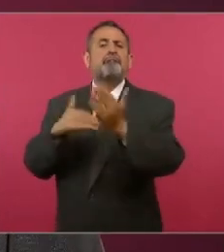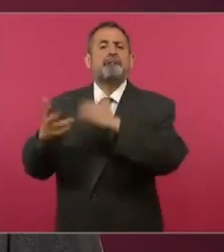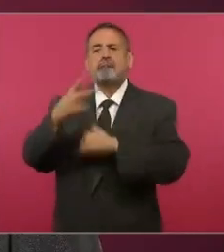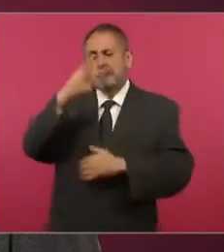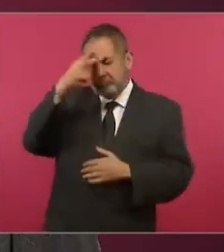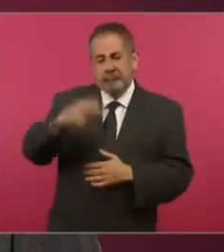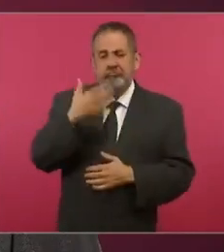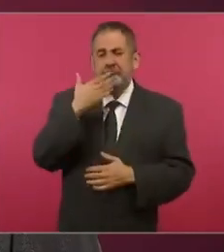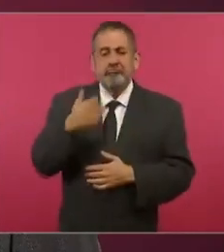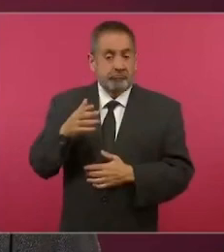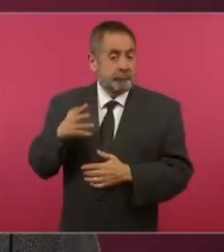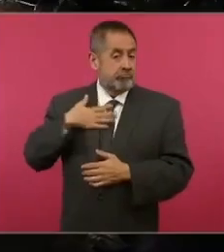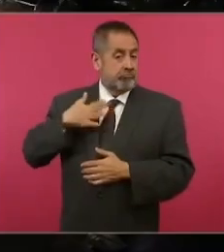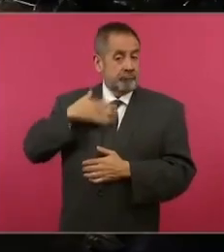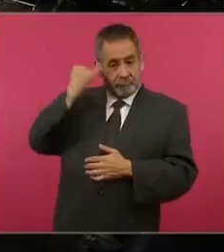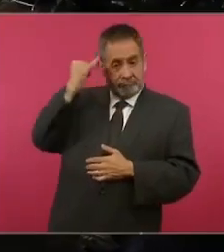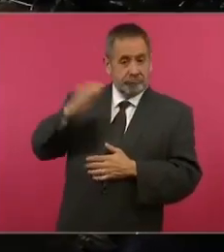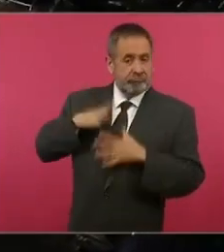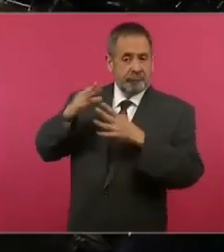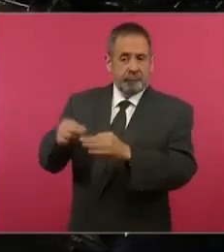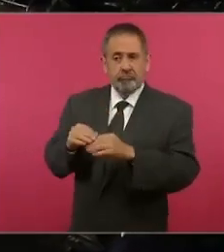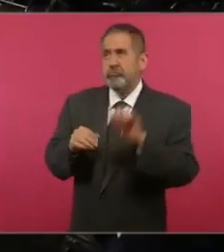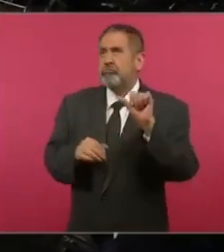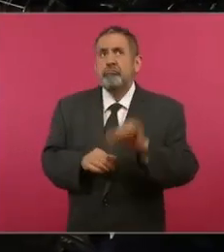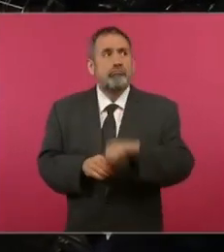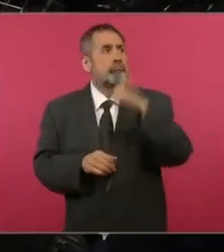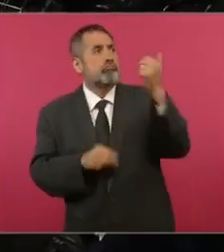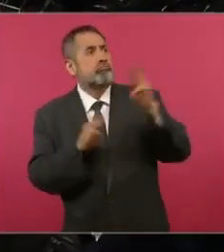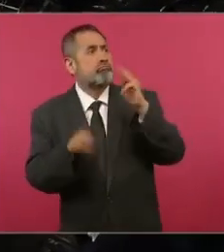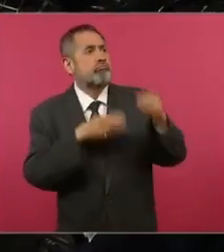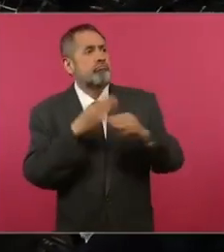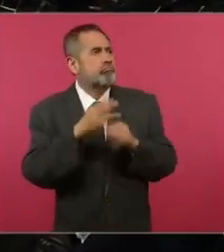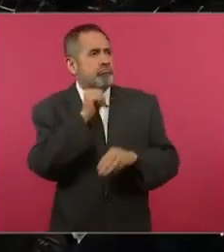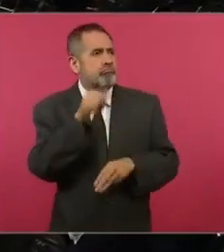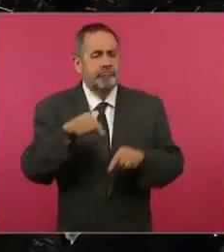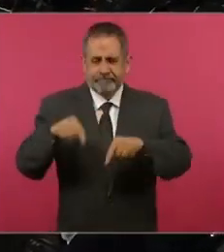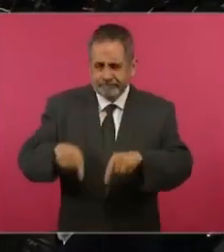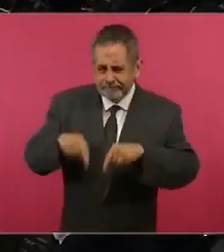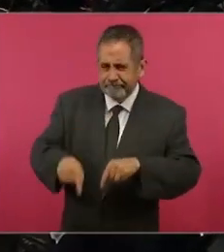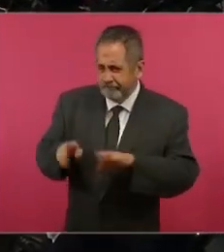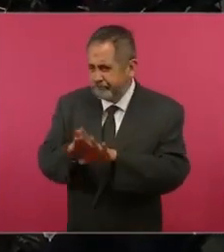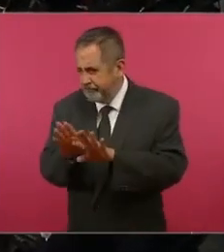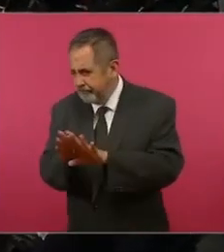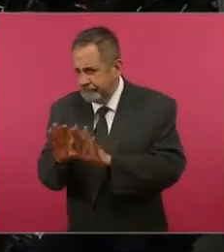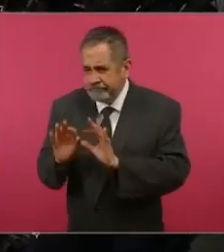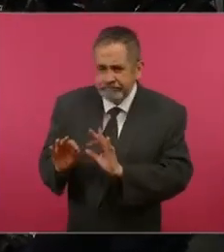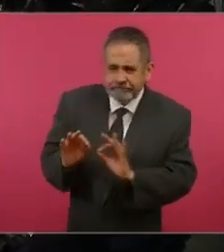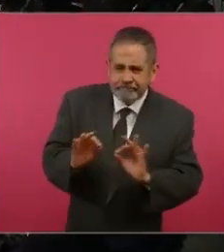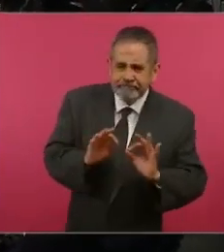que no se ha aplicado en otros países.